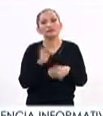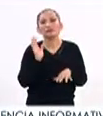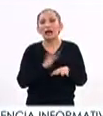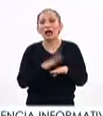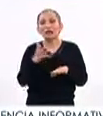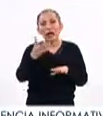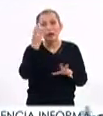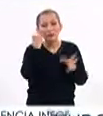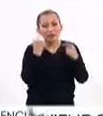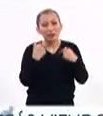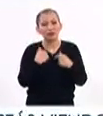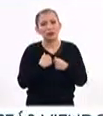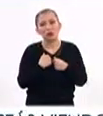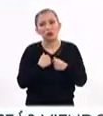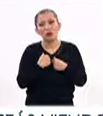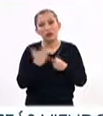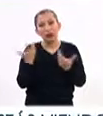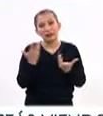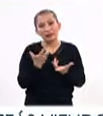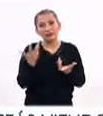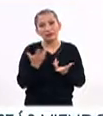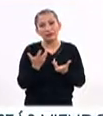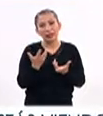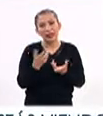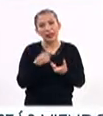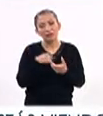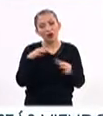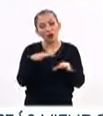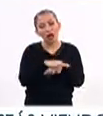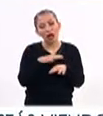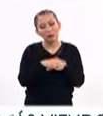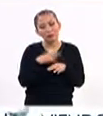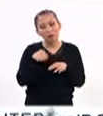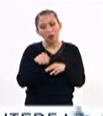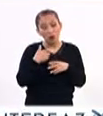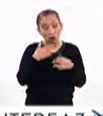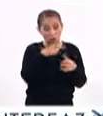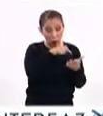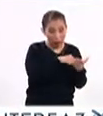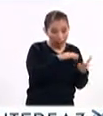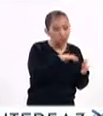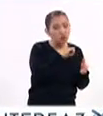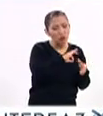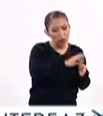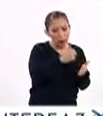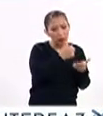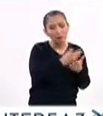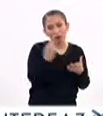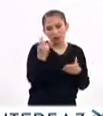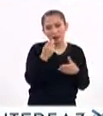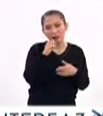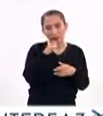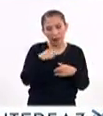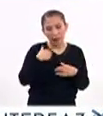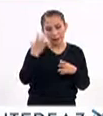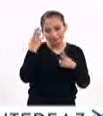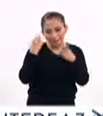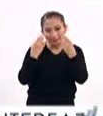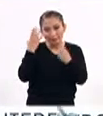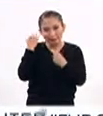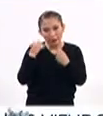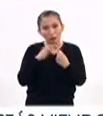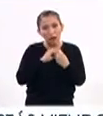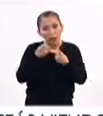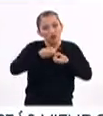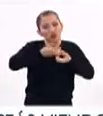mayor aprendizaje que yo tuve fue realizar cambios en donde yo estoy. Es posible, pero necesito yo también capacitarme y